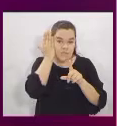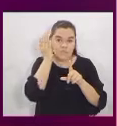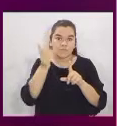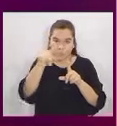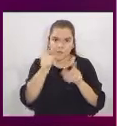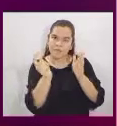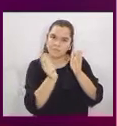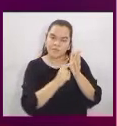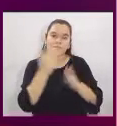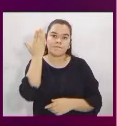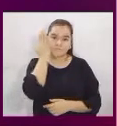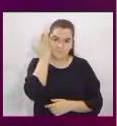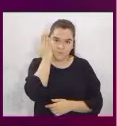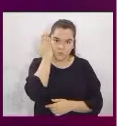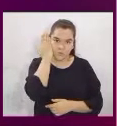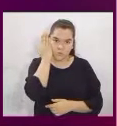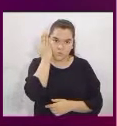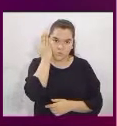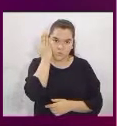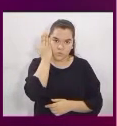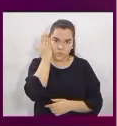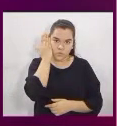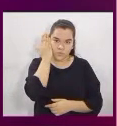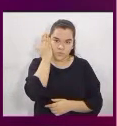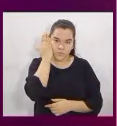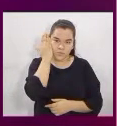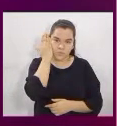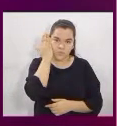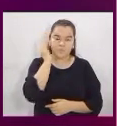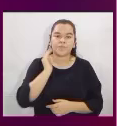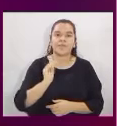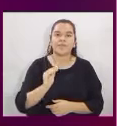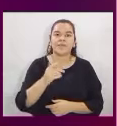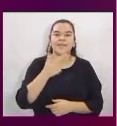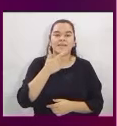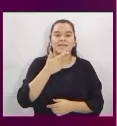la posibilidad de que nos sigan por Facebook, en